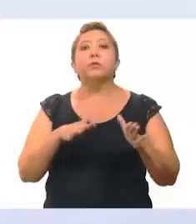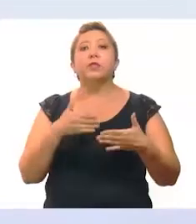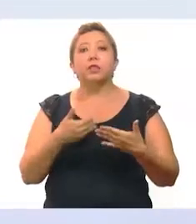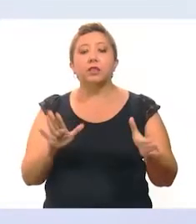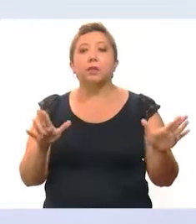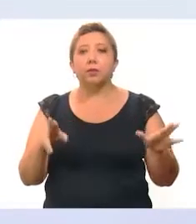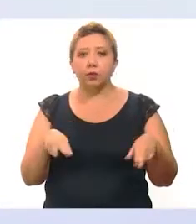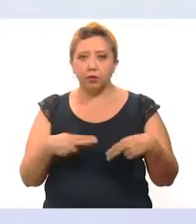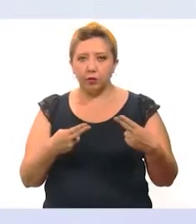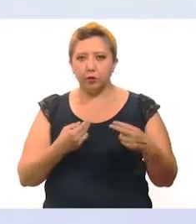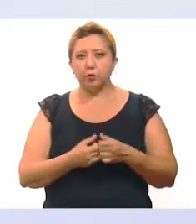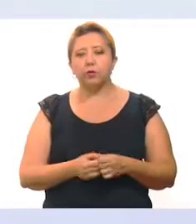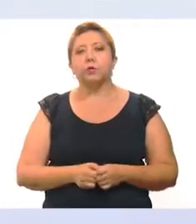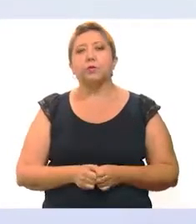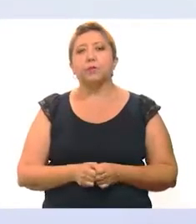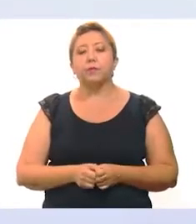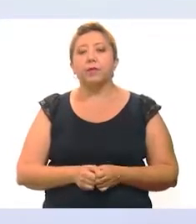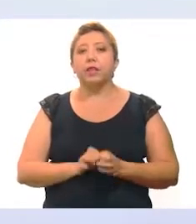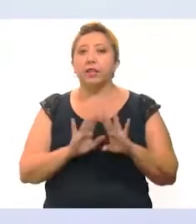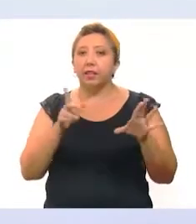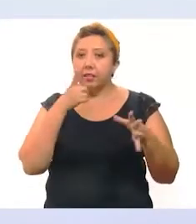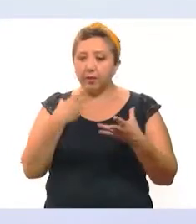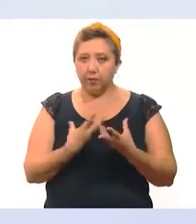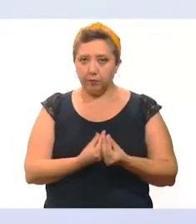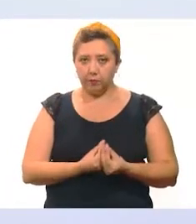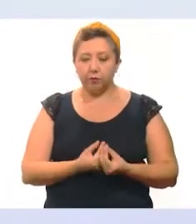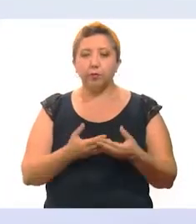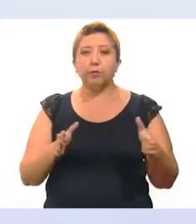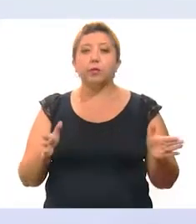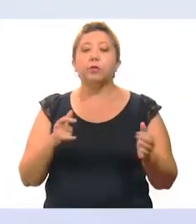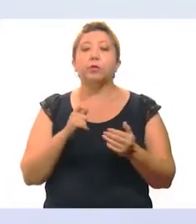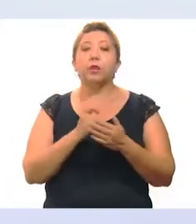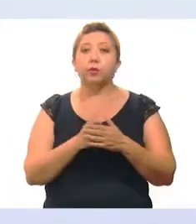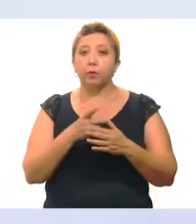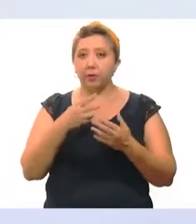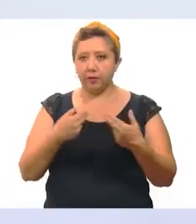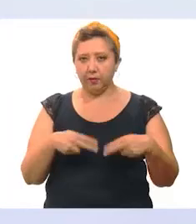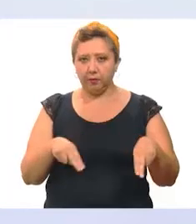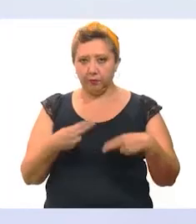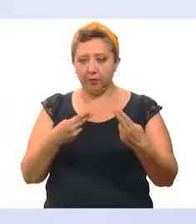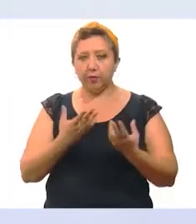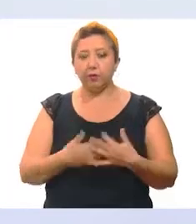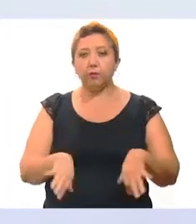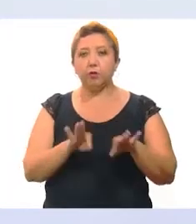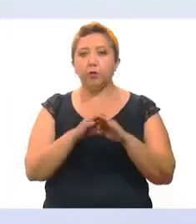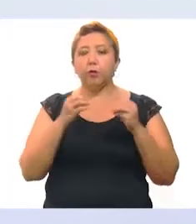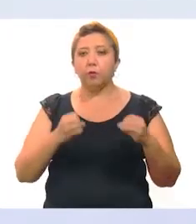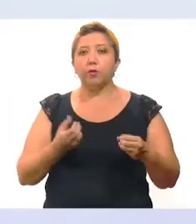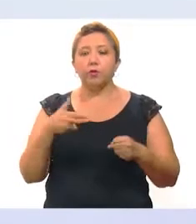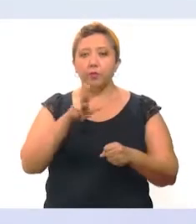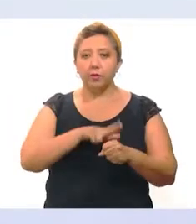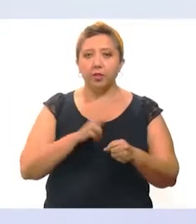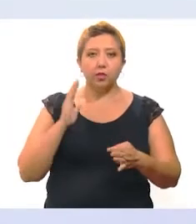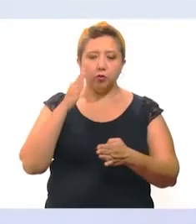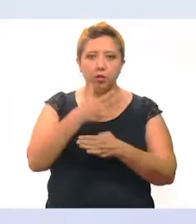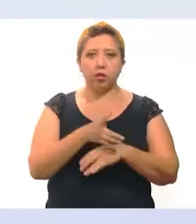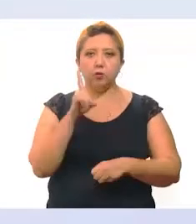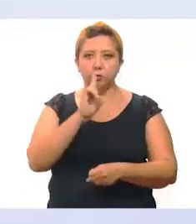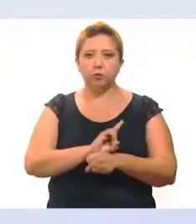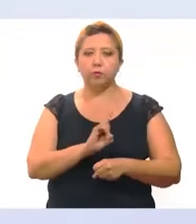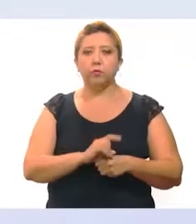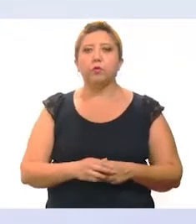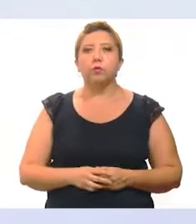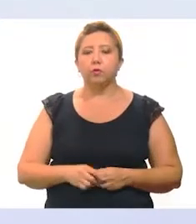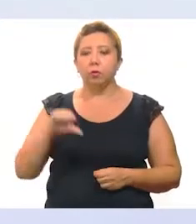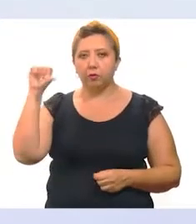proceso de reactivación económica. Como hemos señalado, en la reapertura económica los datos más importantes son la ocupación hospitalaria y los ingresos